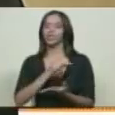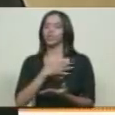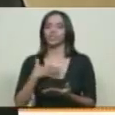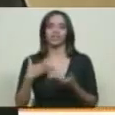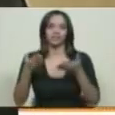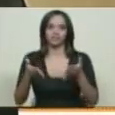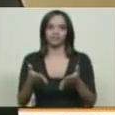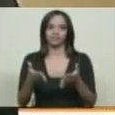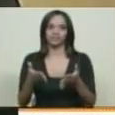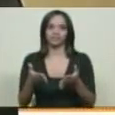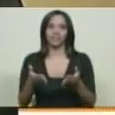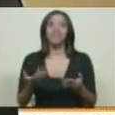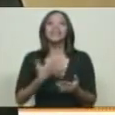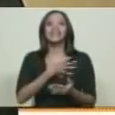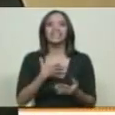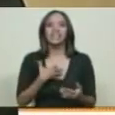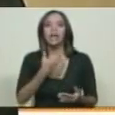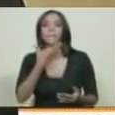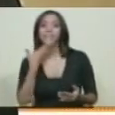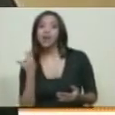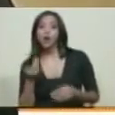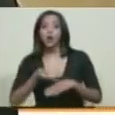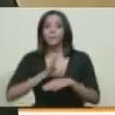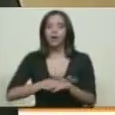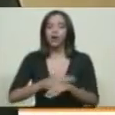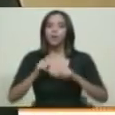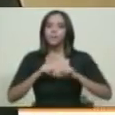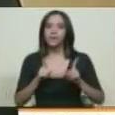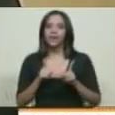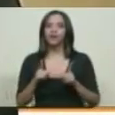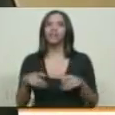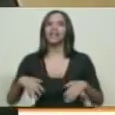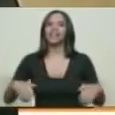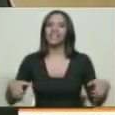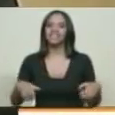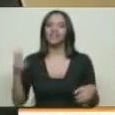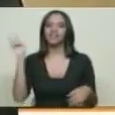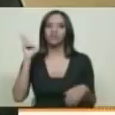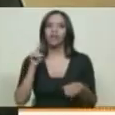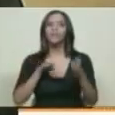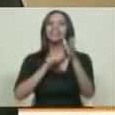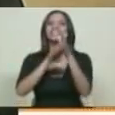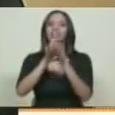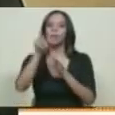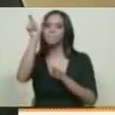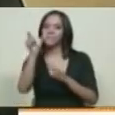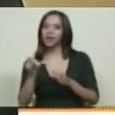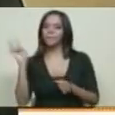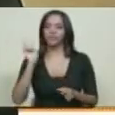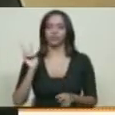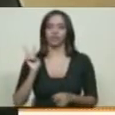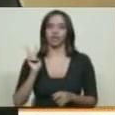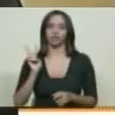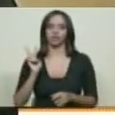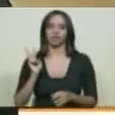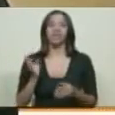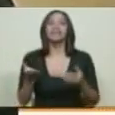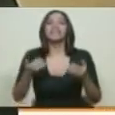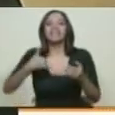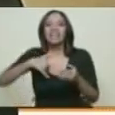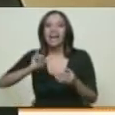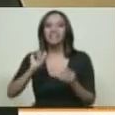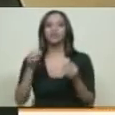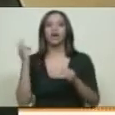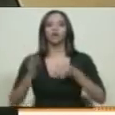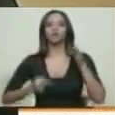Que quiere que mejor o peor, pero que las ideas de Venezuela sean para el desarrollo del venezolano. ¿Eh? Y que haya una justicia